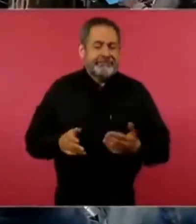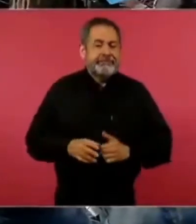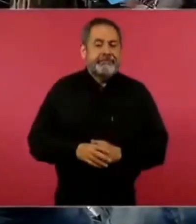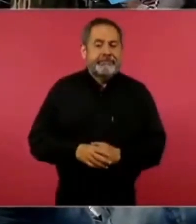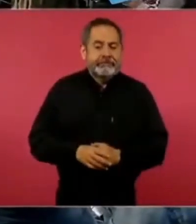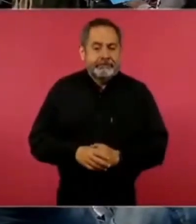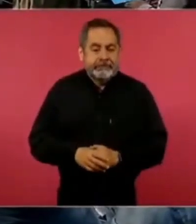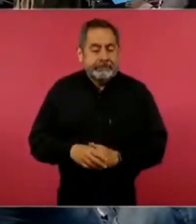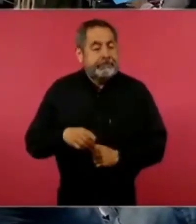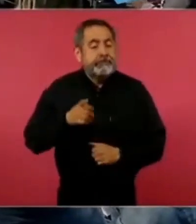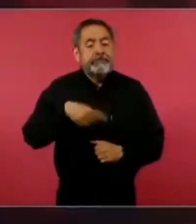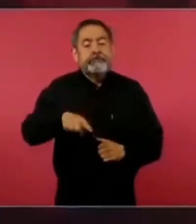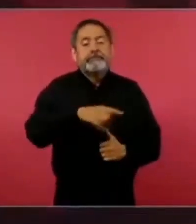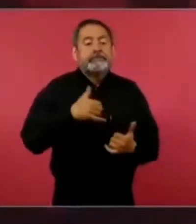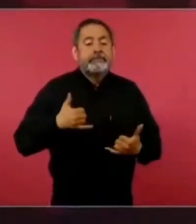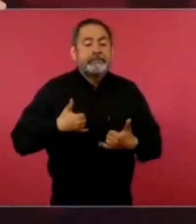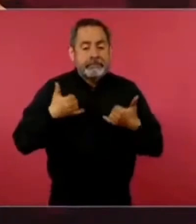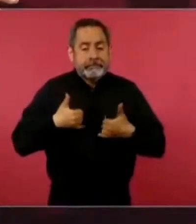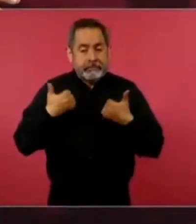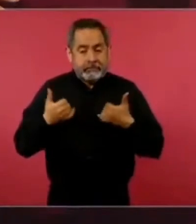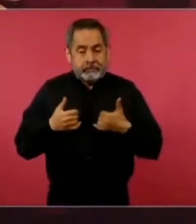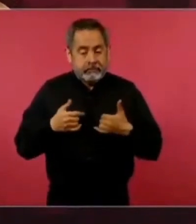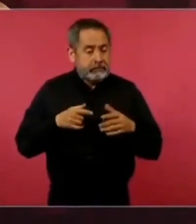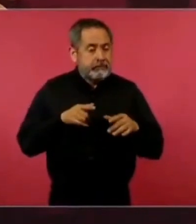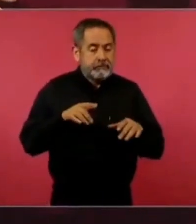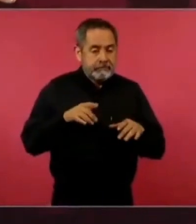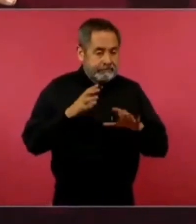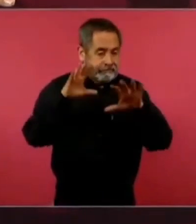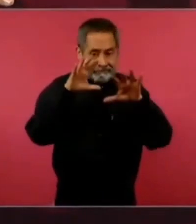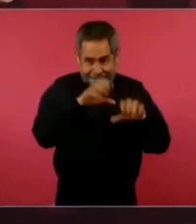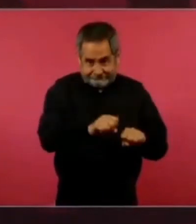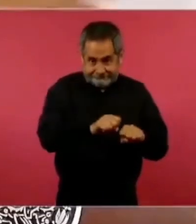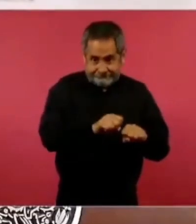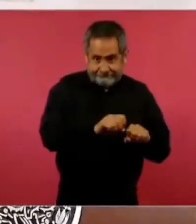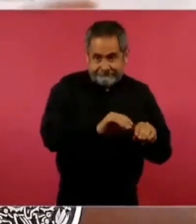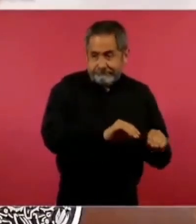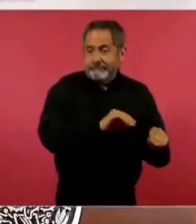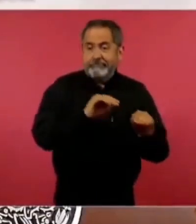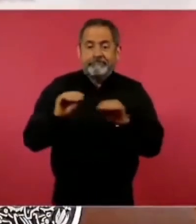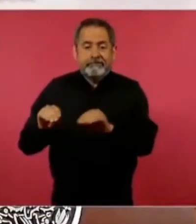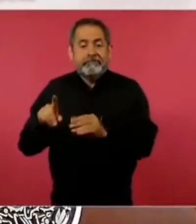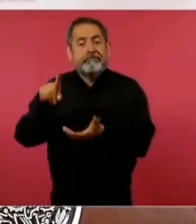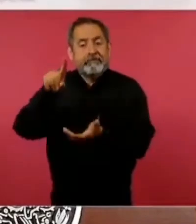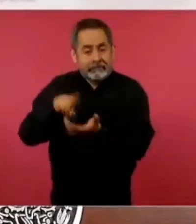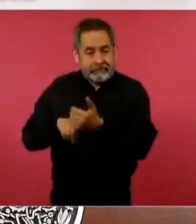que los jóvenes fueron trasladados al batallón